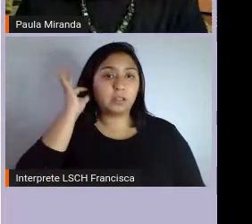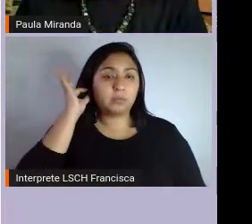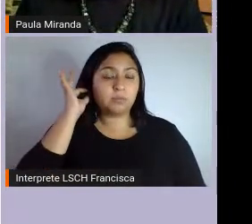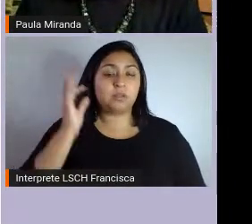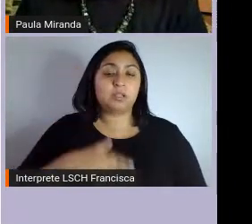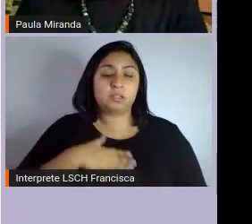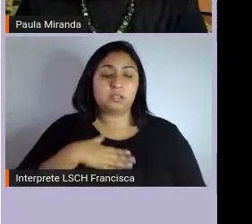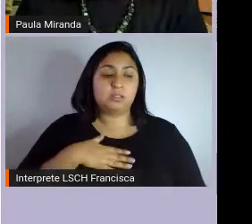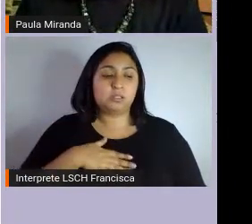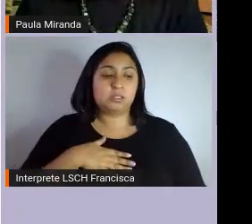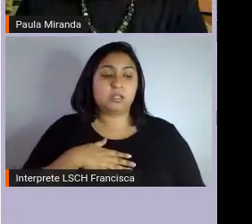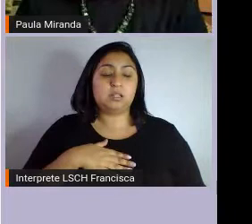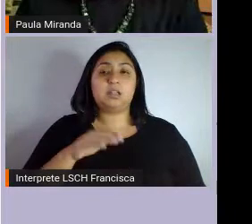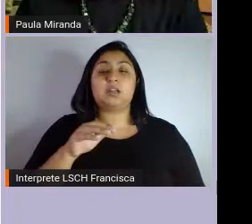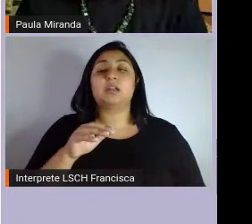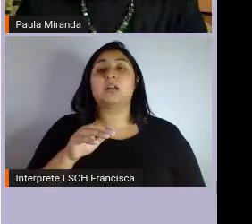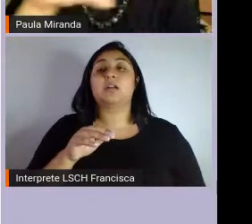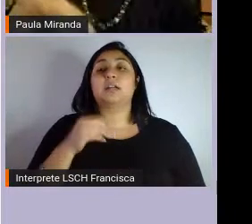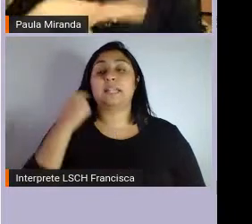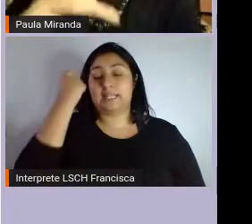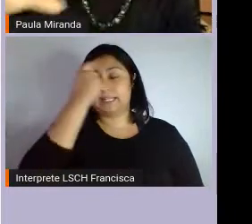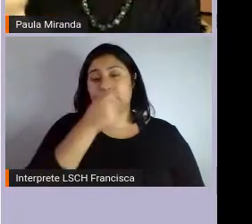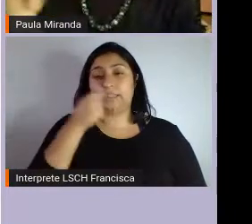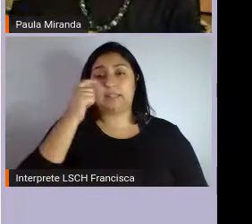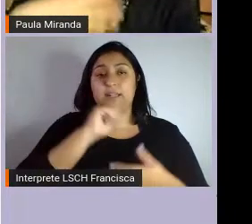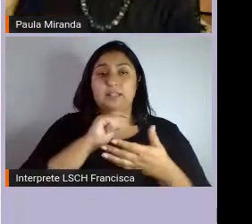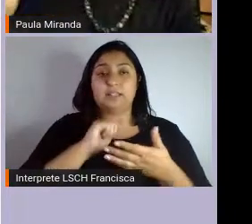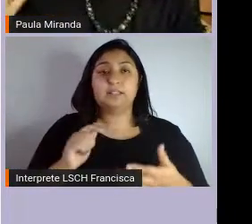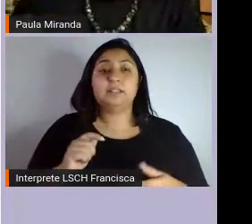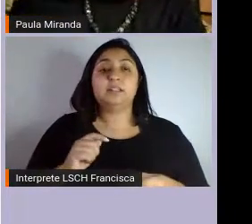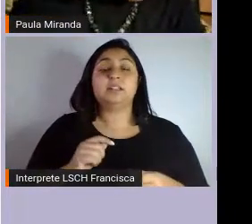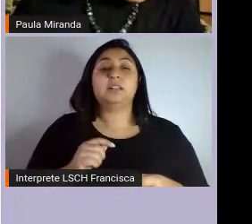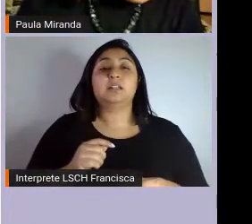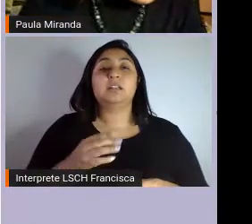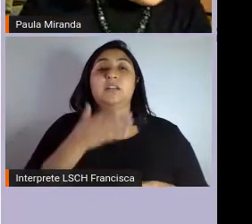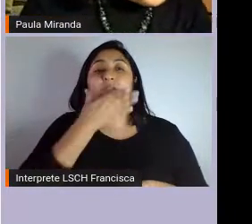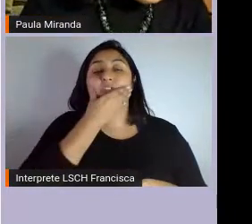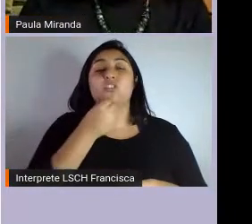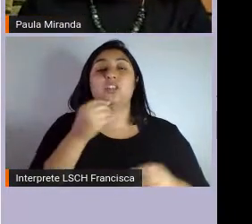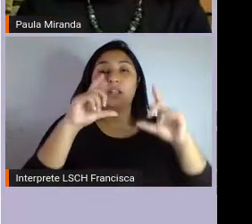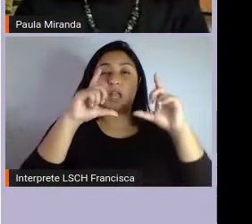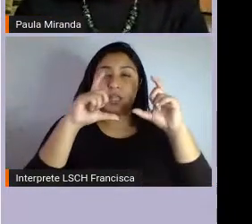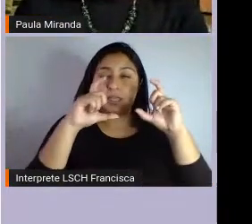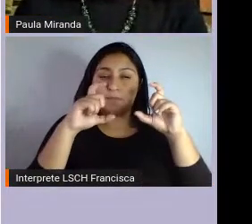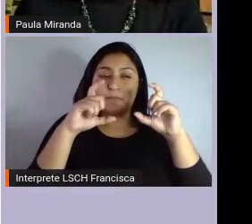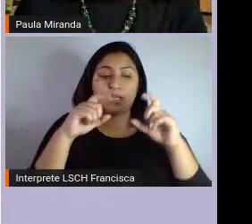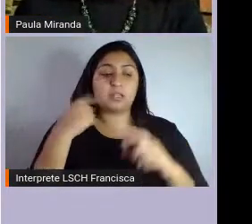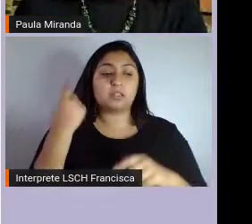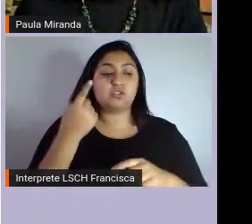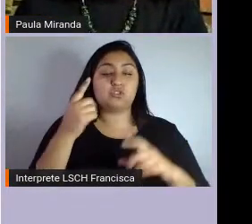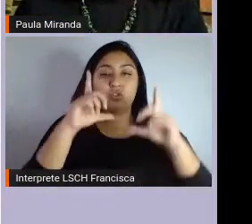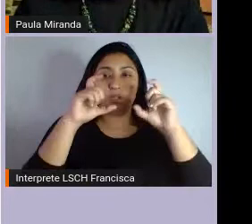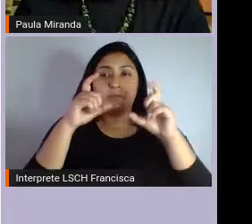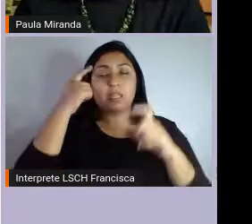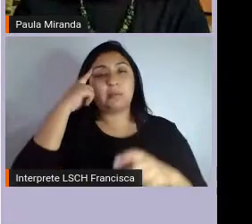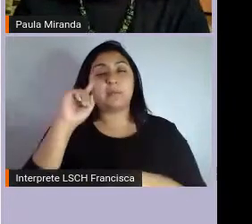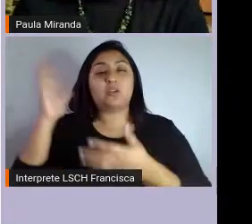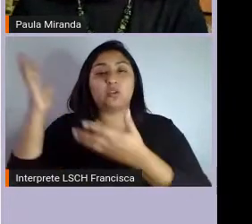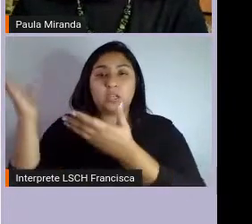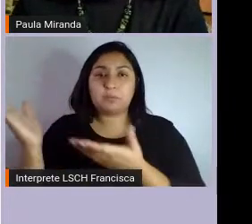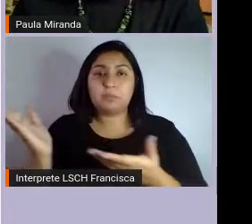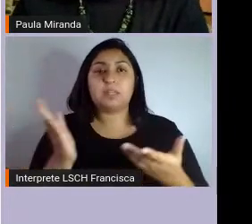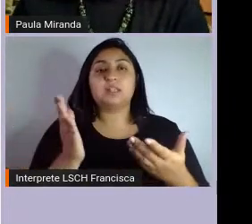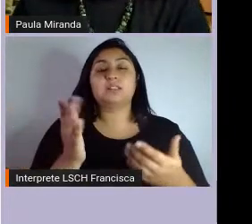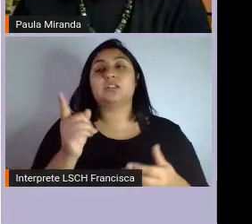autorretratar. Entonces, miren qué hermosa esta imagen, son solo imágenes, pero para la invitación a quienes no han leído todas